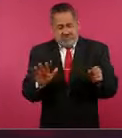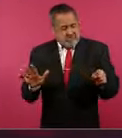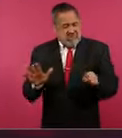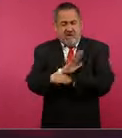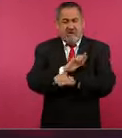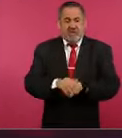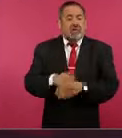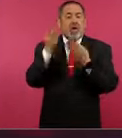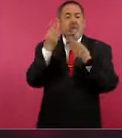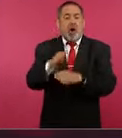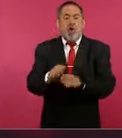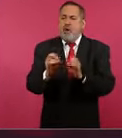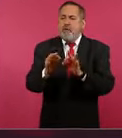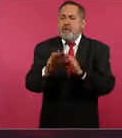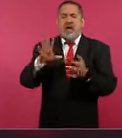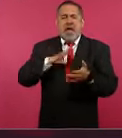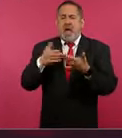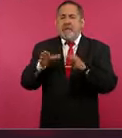con más sucursales